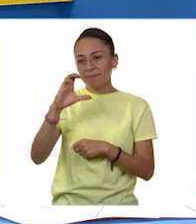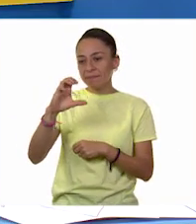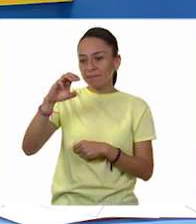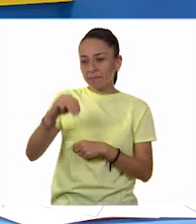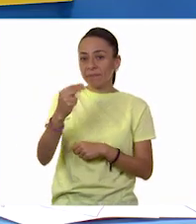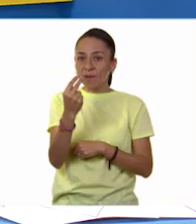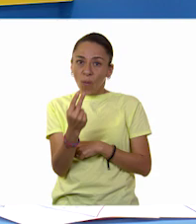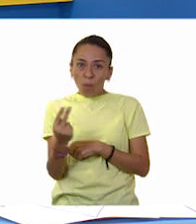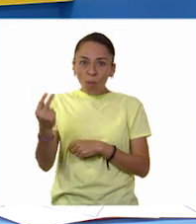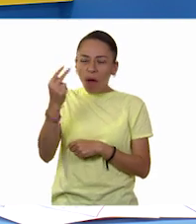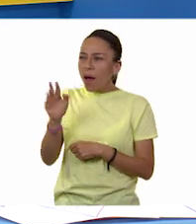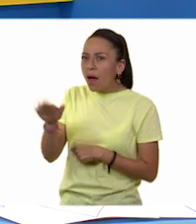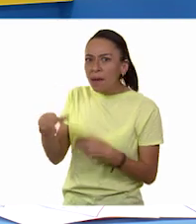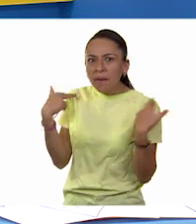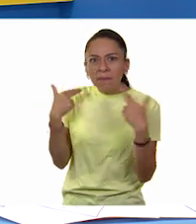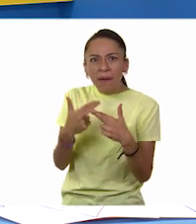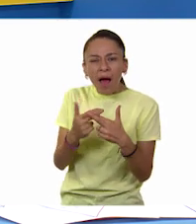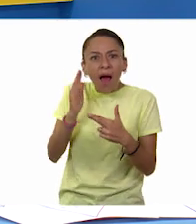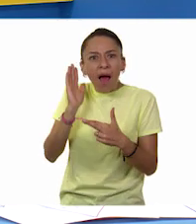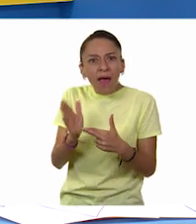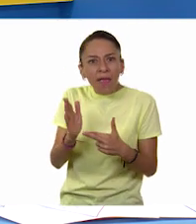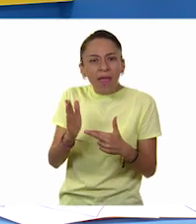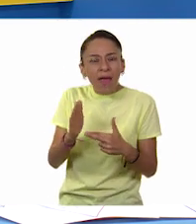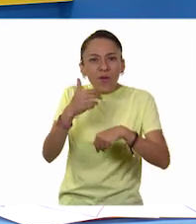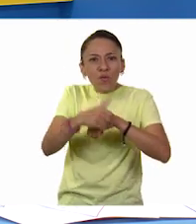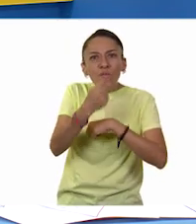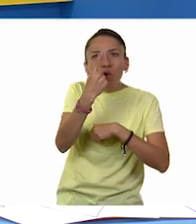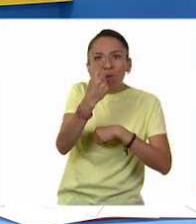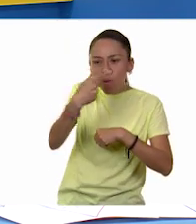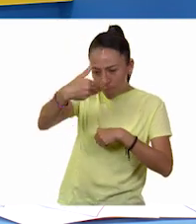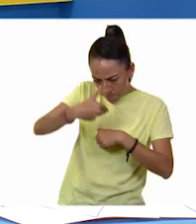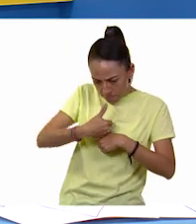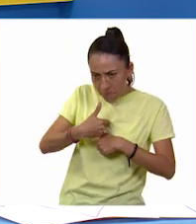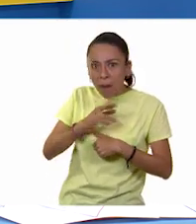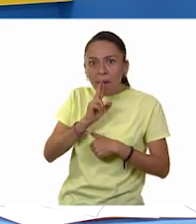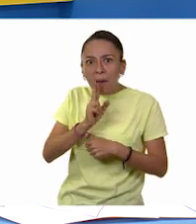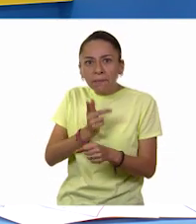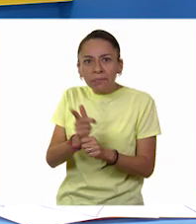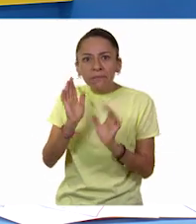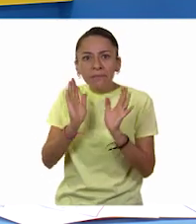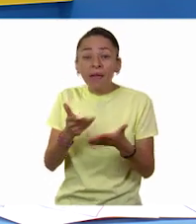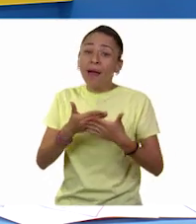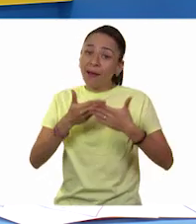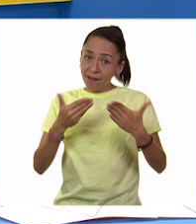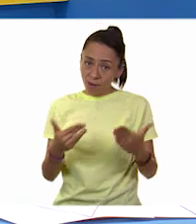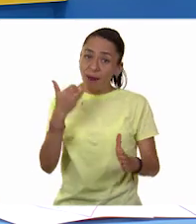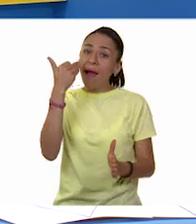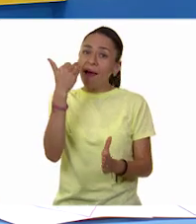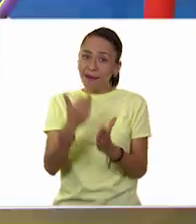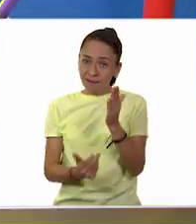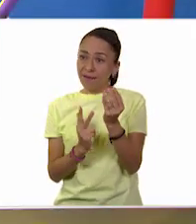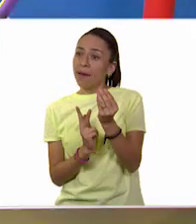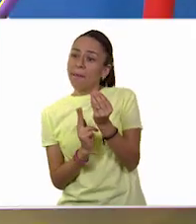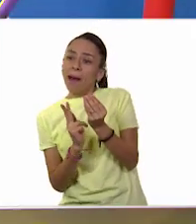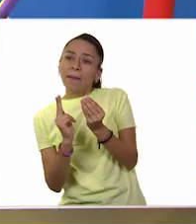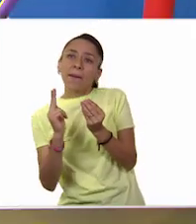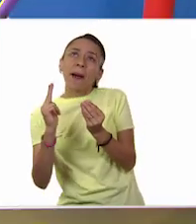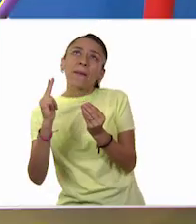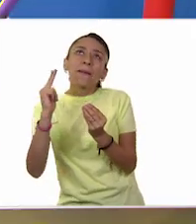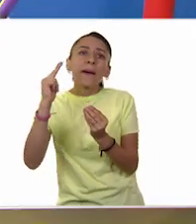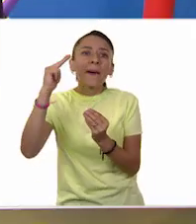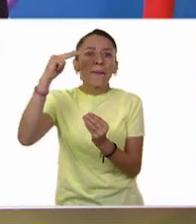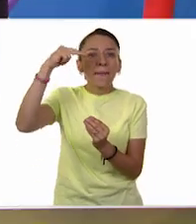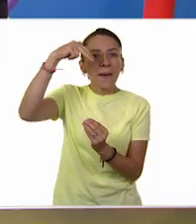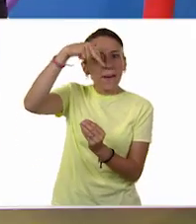lo que pedía el primer punto. Y ahora nos toca recortar nuestros rombos. Así es. Vamos a